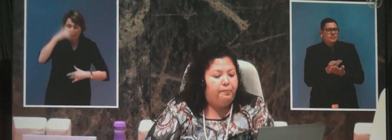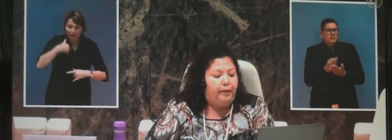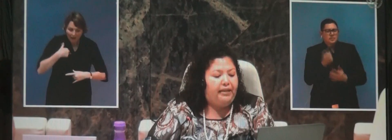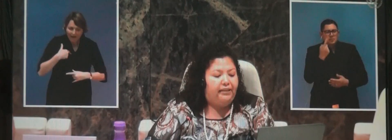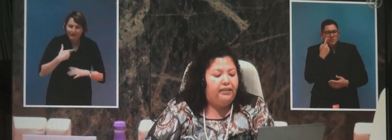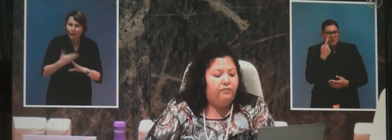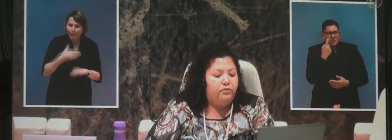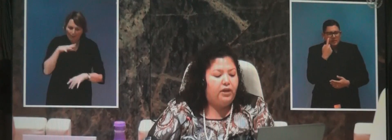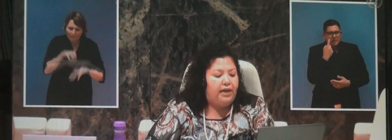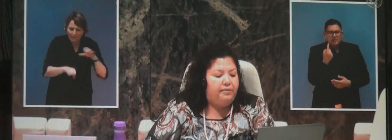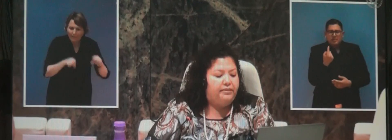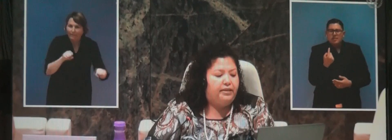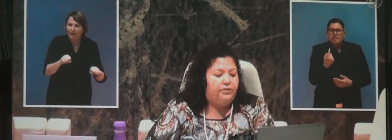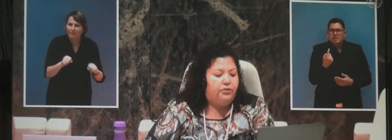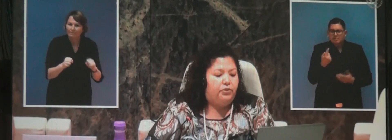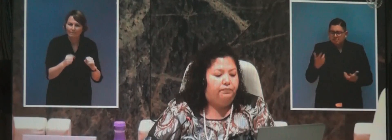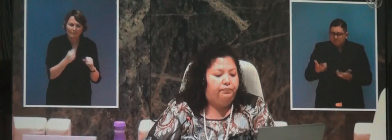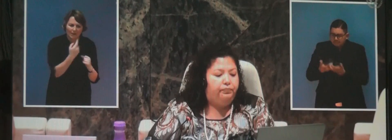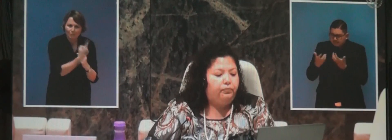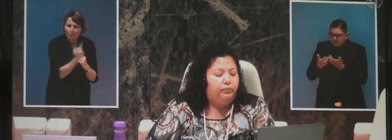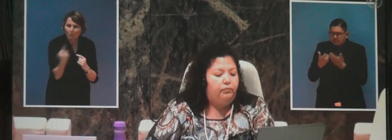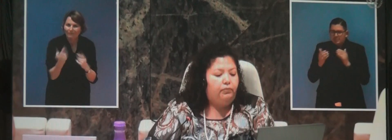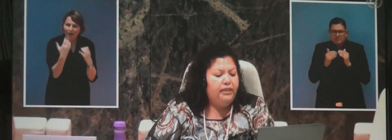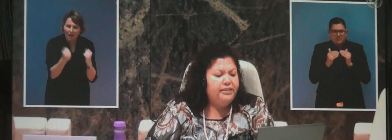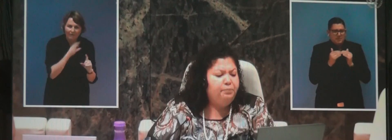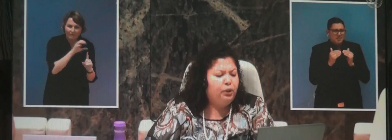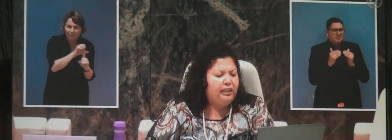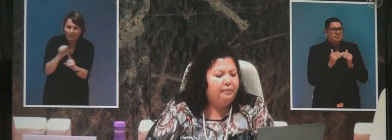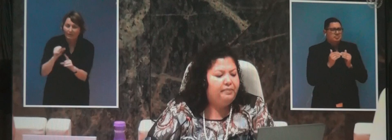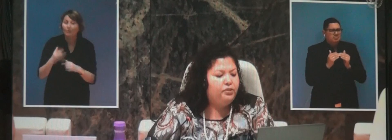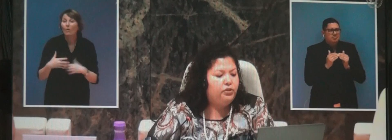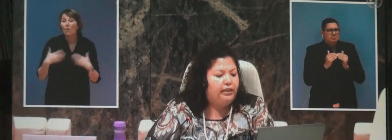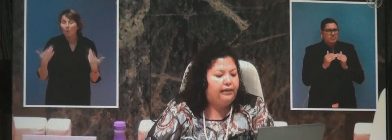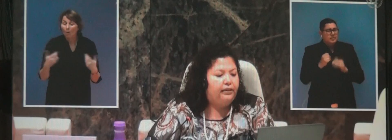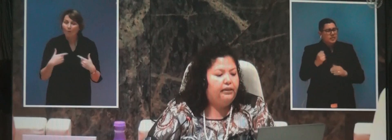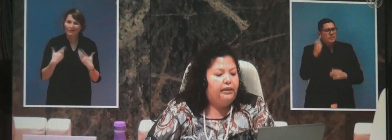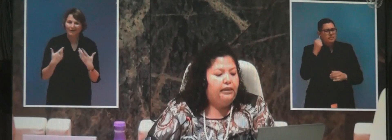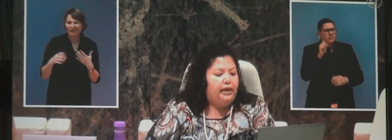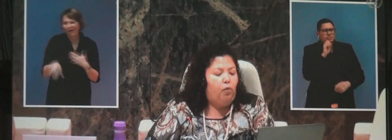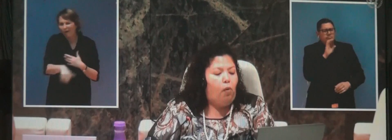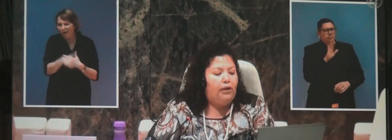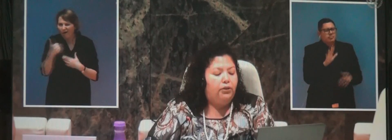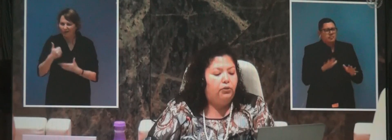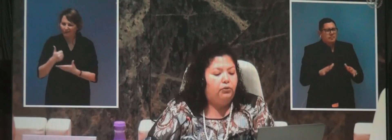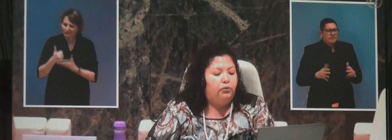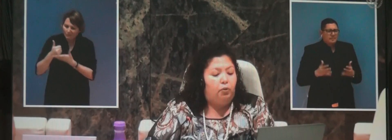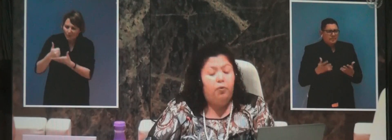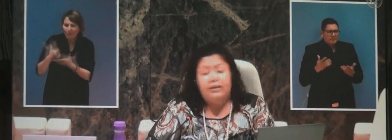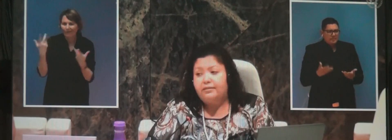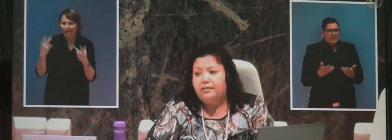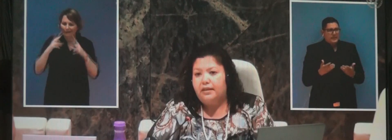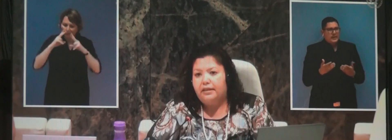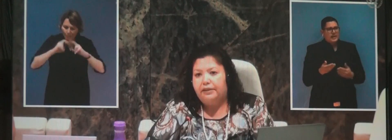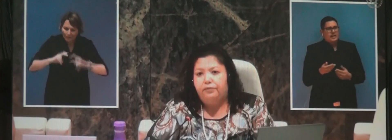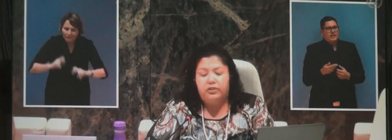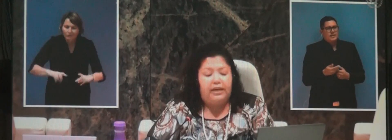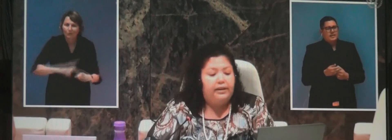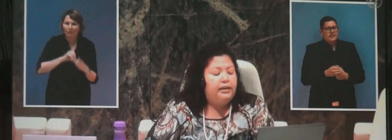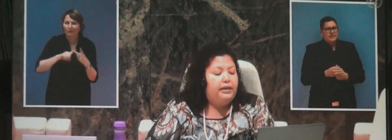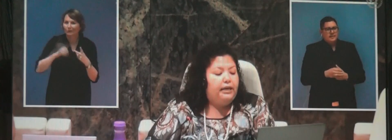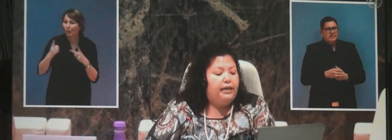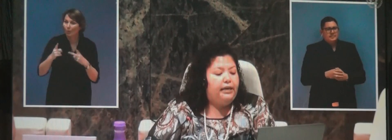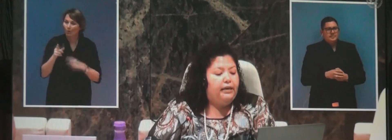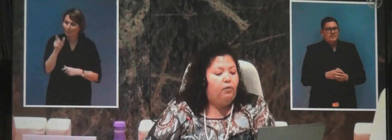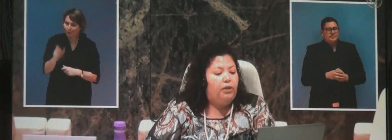cuidados paliativos e investigación. Es importante mencionar que en cuanto,